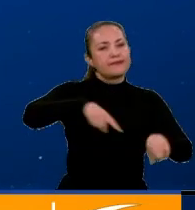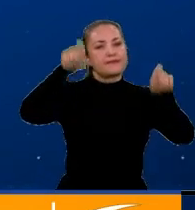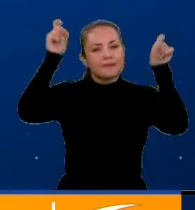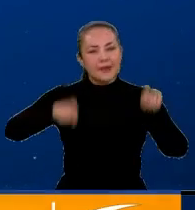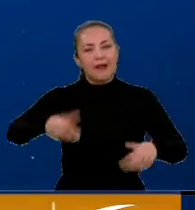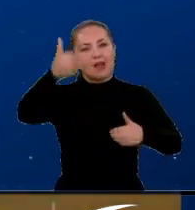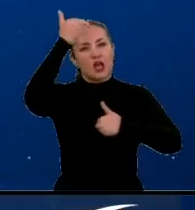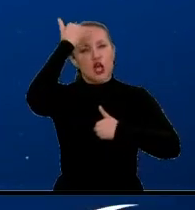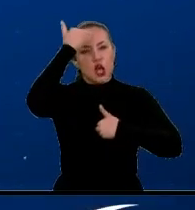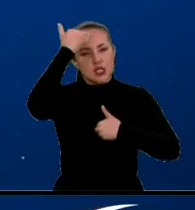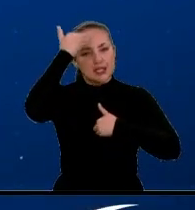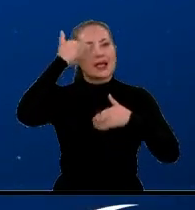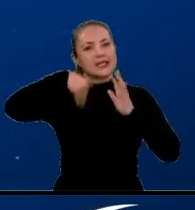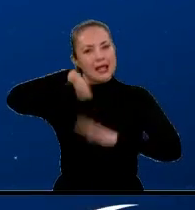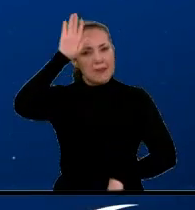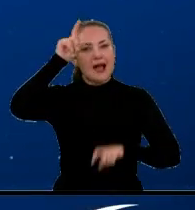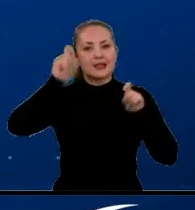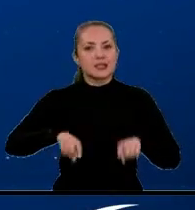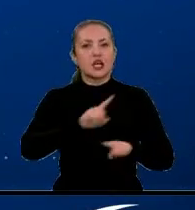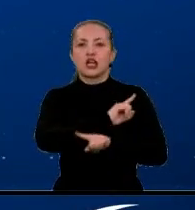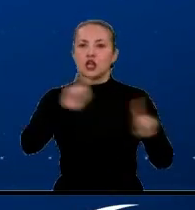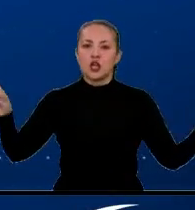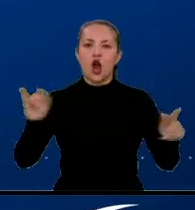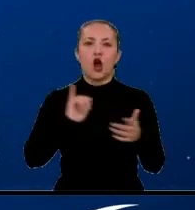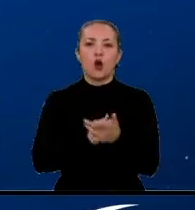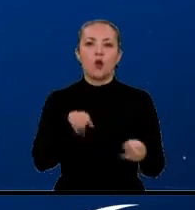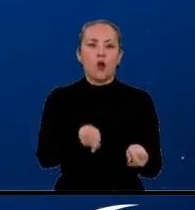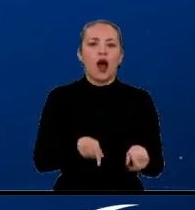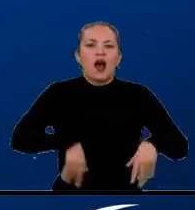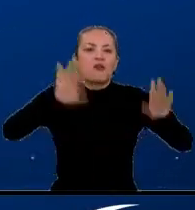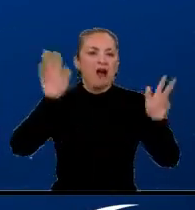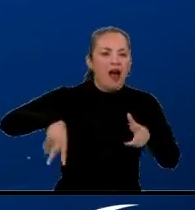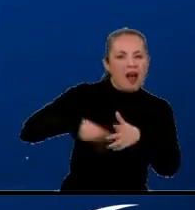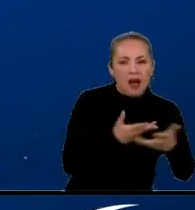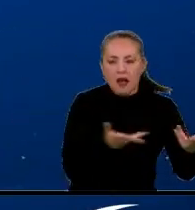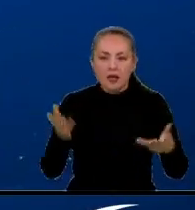conciencia y no hagamos estas maniobras peligrosas que ponen en riesgo nuestras vidas.